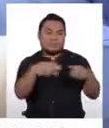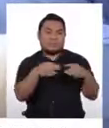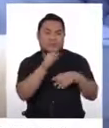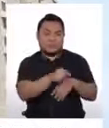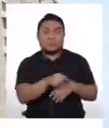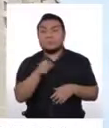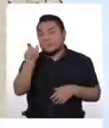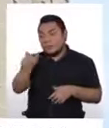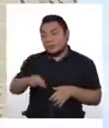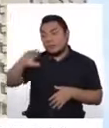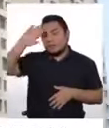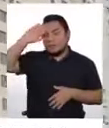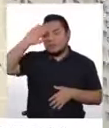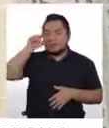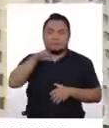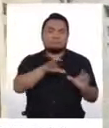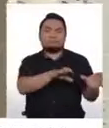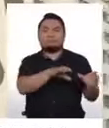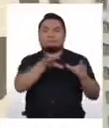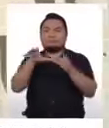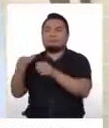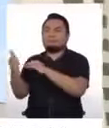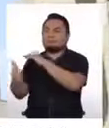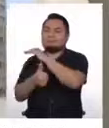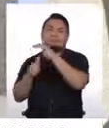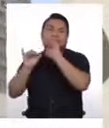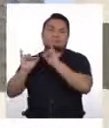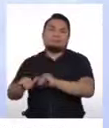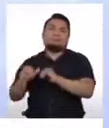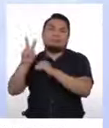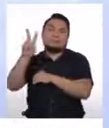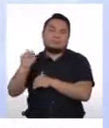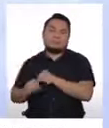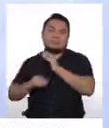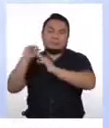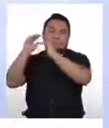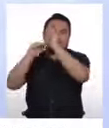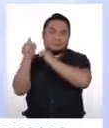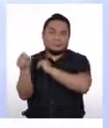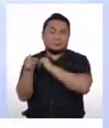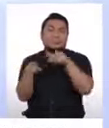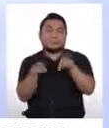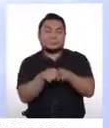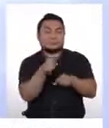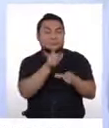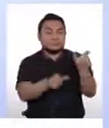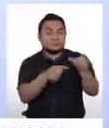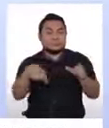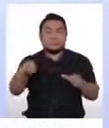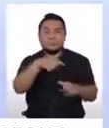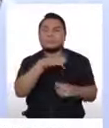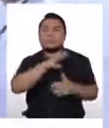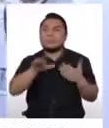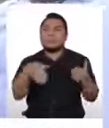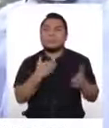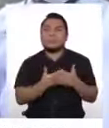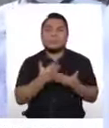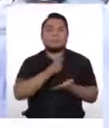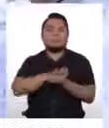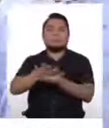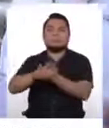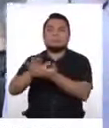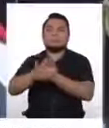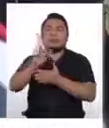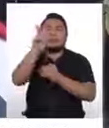den positivo serán puestos en aislamiento en la Vía Panamericana. A la par, el centro de abastos entró en un proceso de desinfección